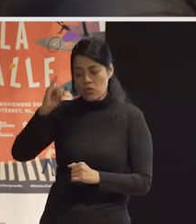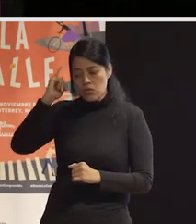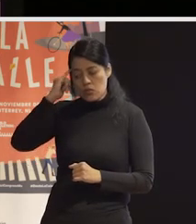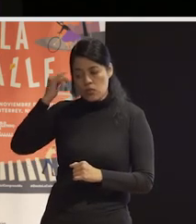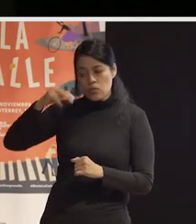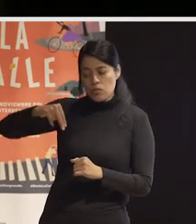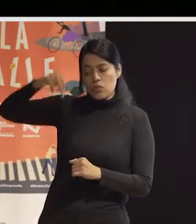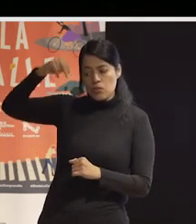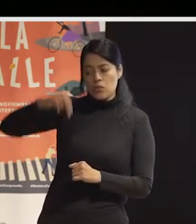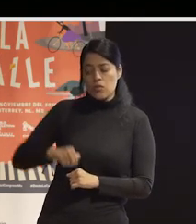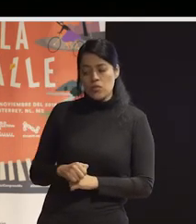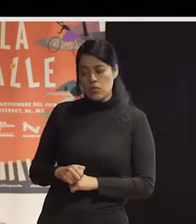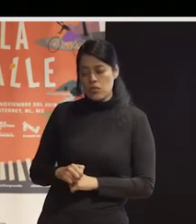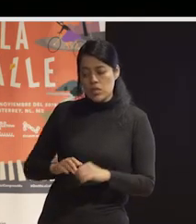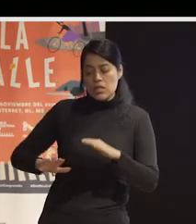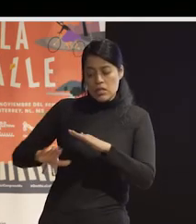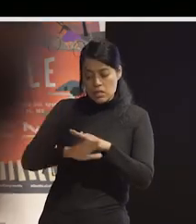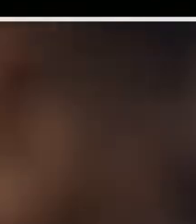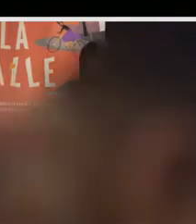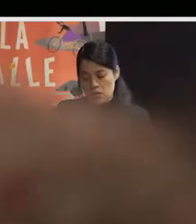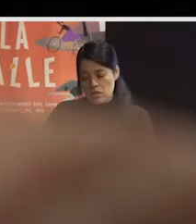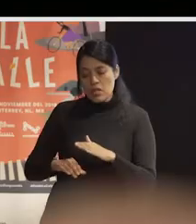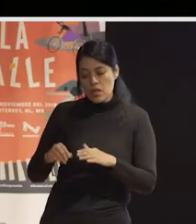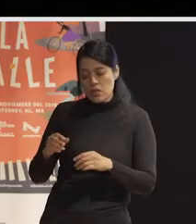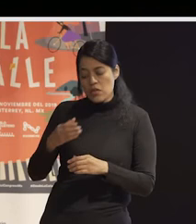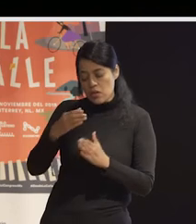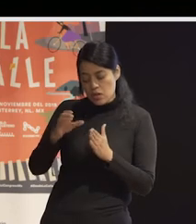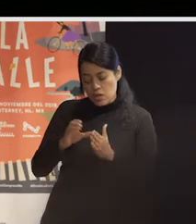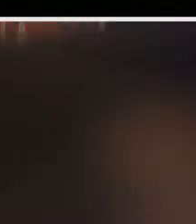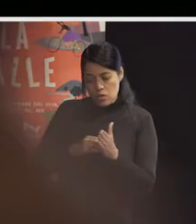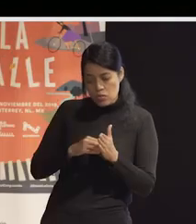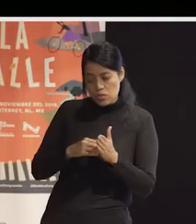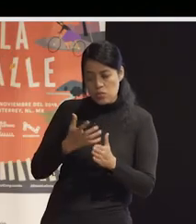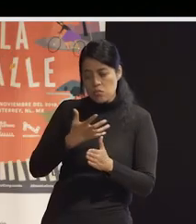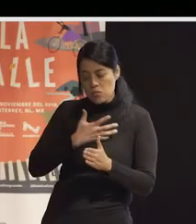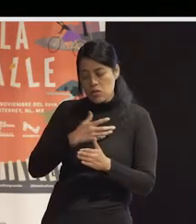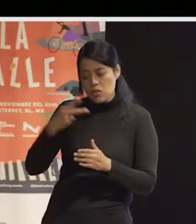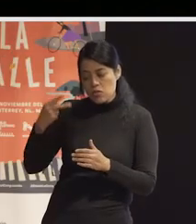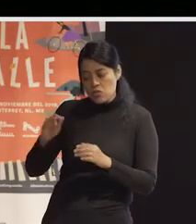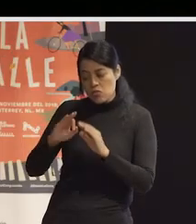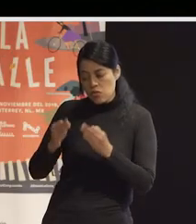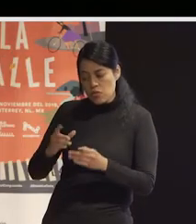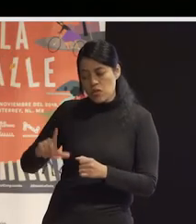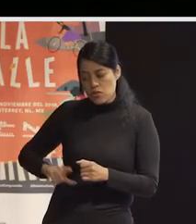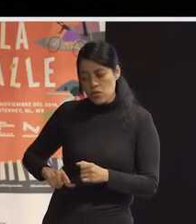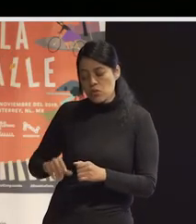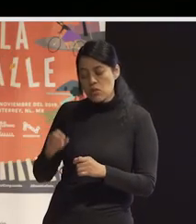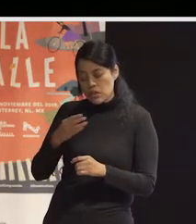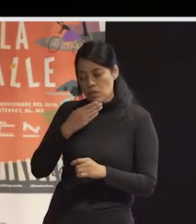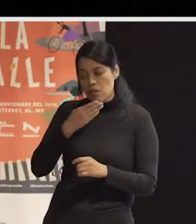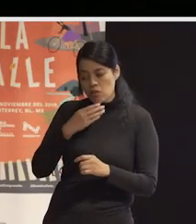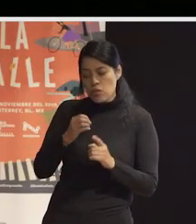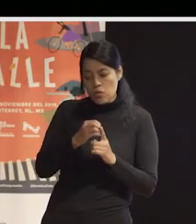de los pueblos indígenas pasaron en parte la constitución de eeuu en sus haberes sus formas de gobernarse porque estaban muy bien organizados